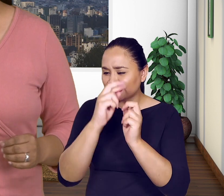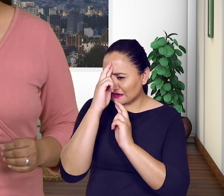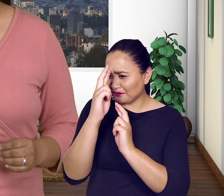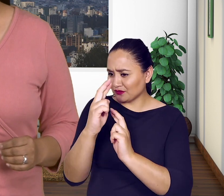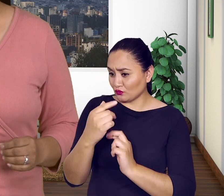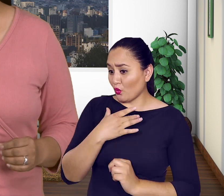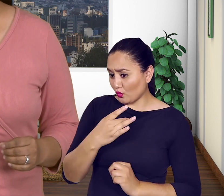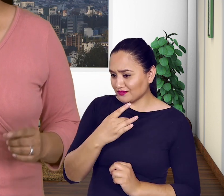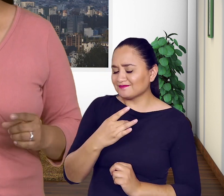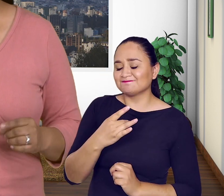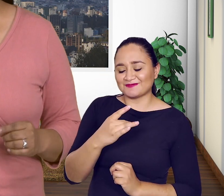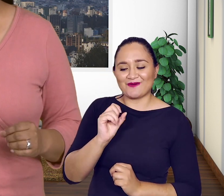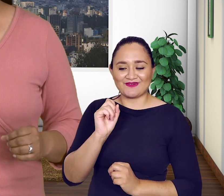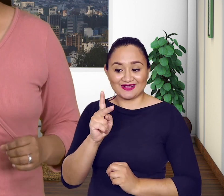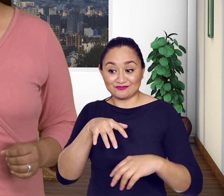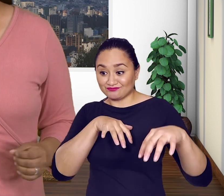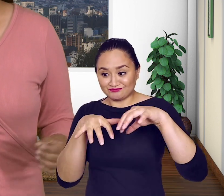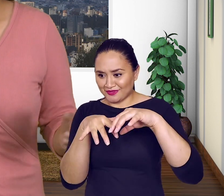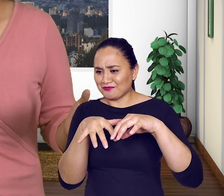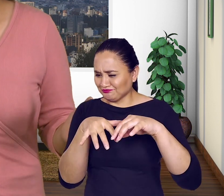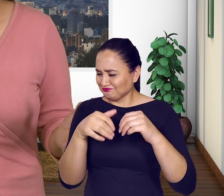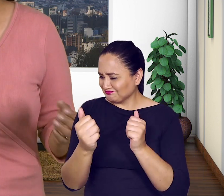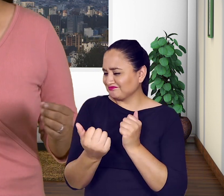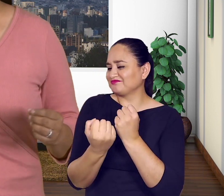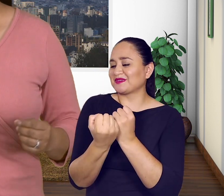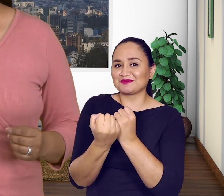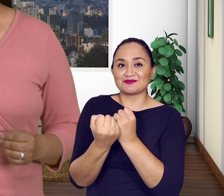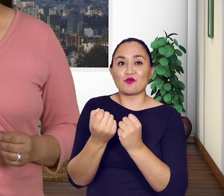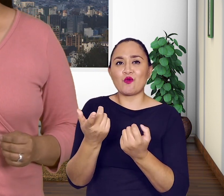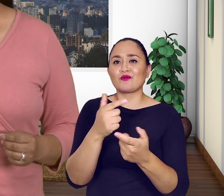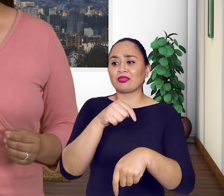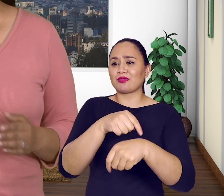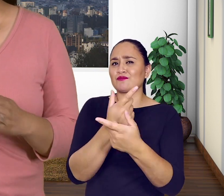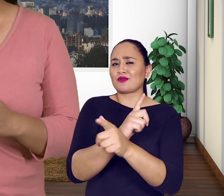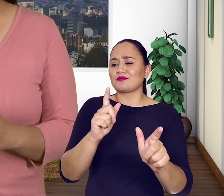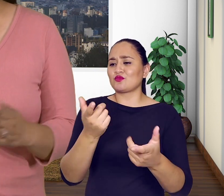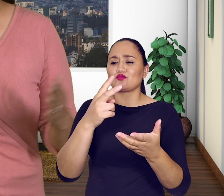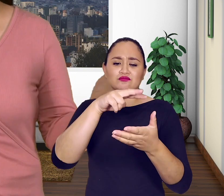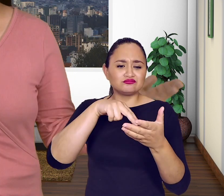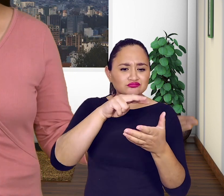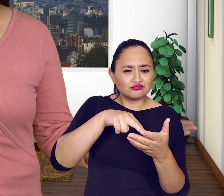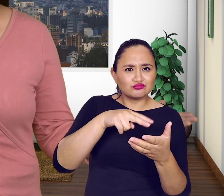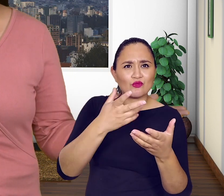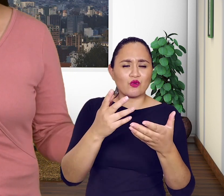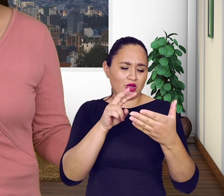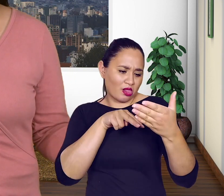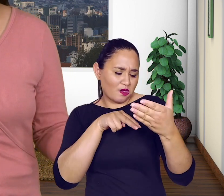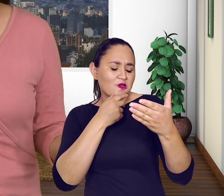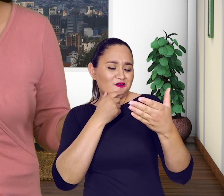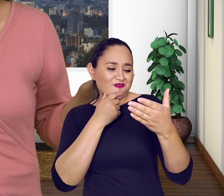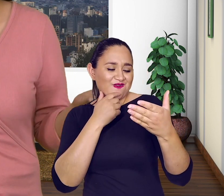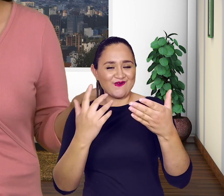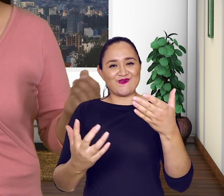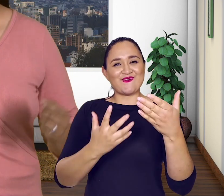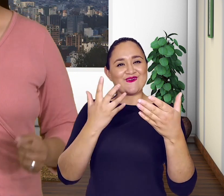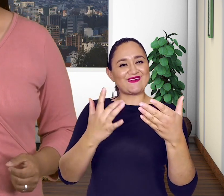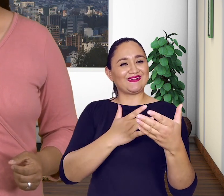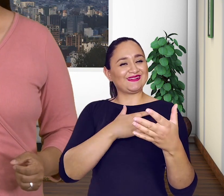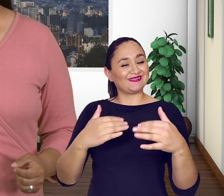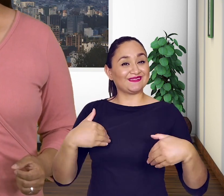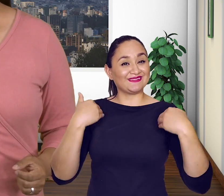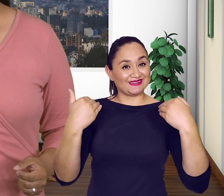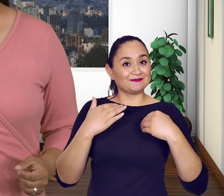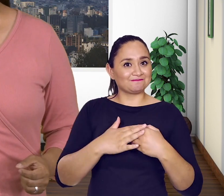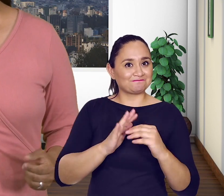de actividades intereses preferencias del uso del tiempo libre lectura son motivaciones que te gusten y te hagan feliz